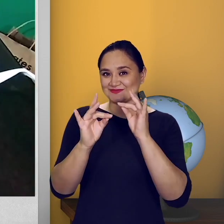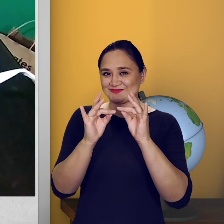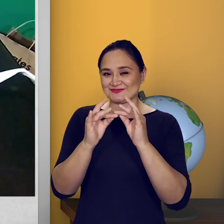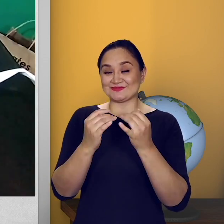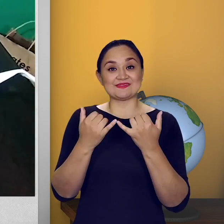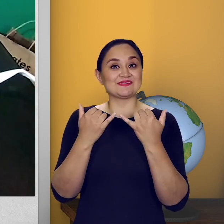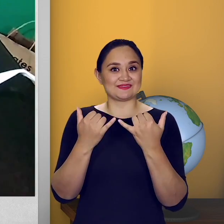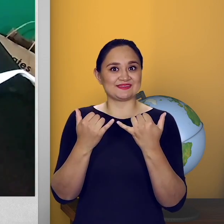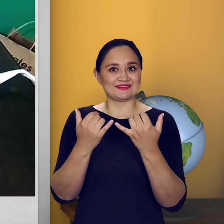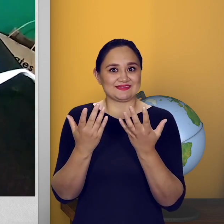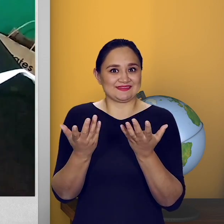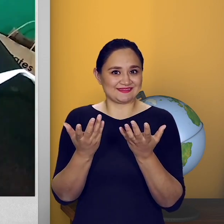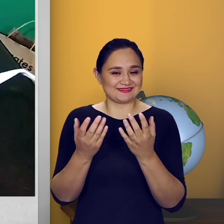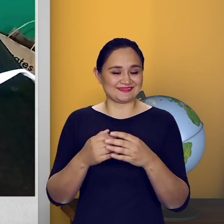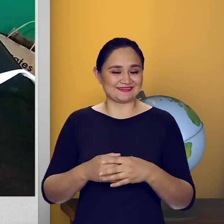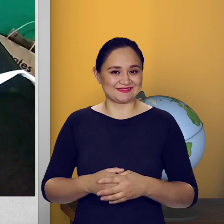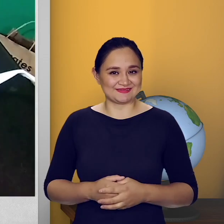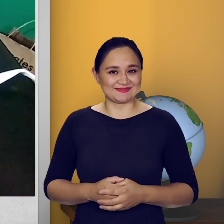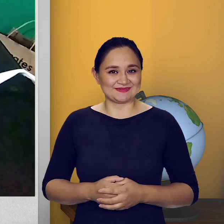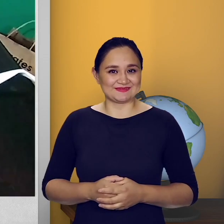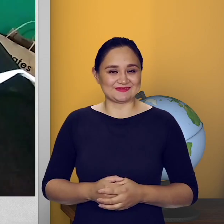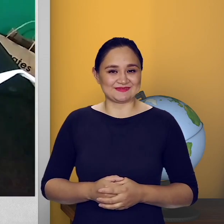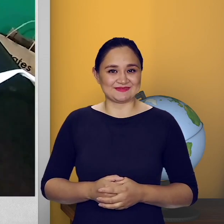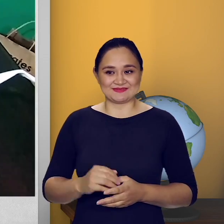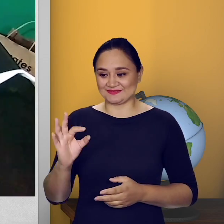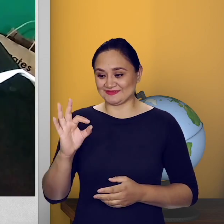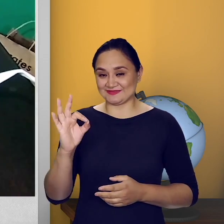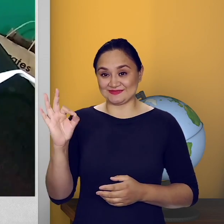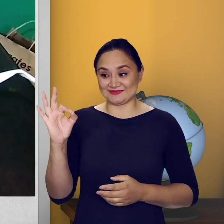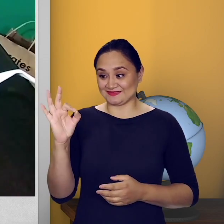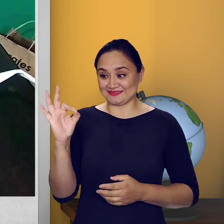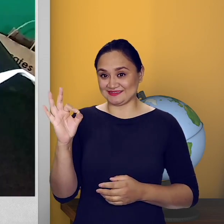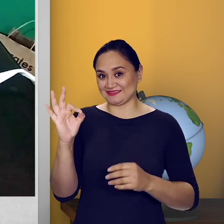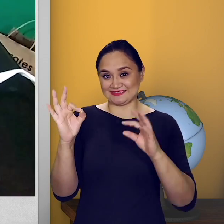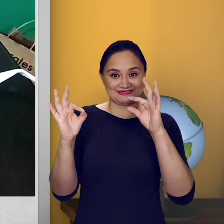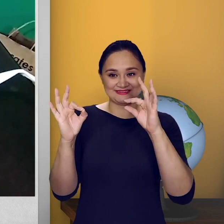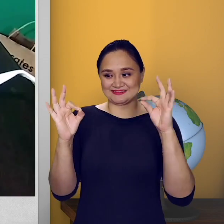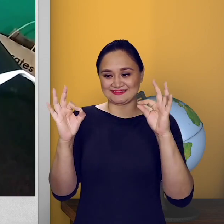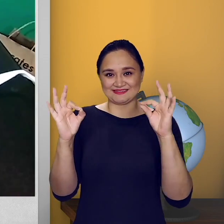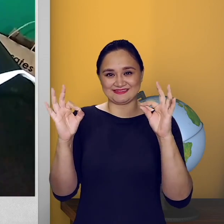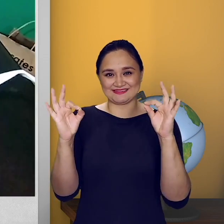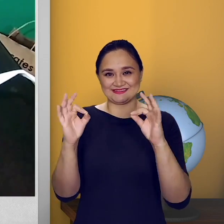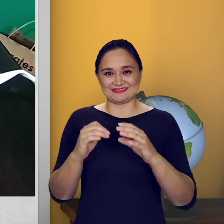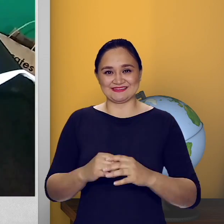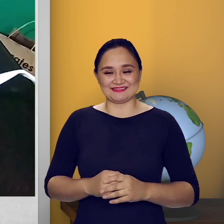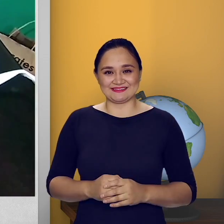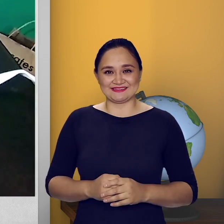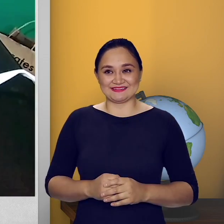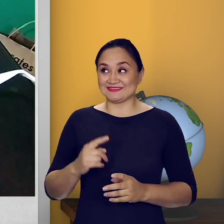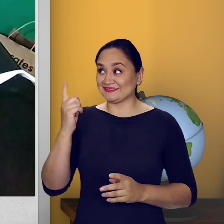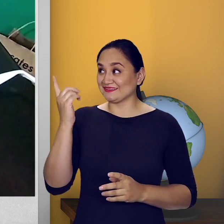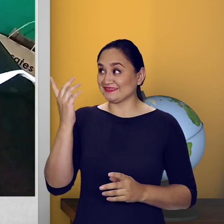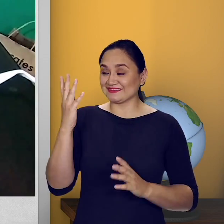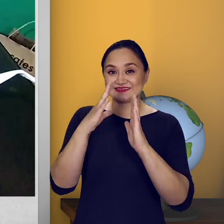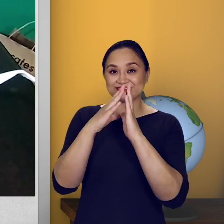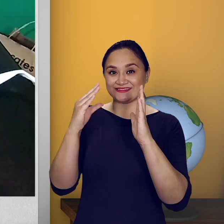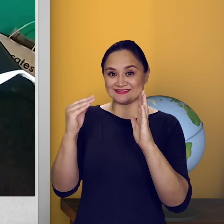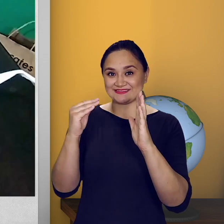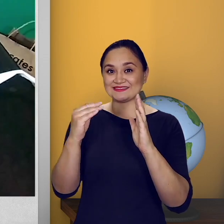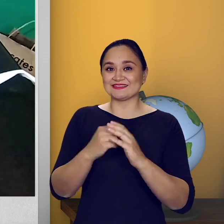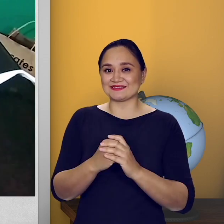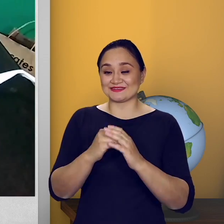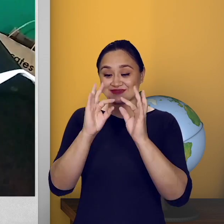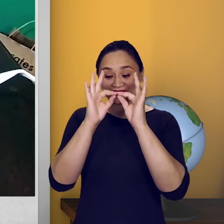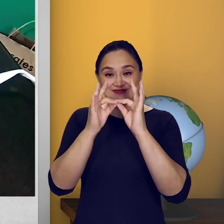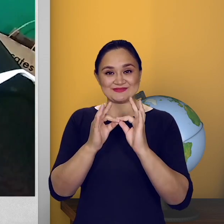Perfecto. Ahora lo que vamos a hacer es alar estos extremos para que forme